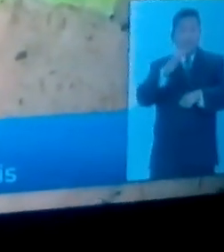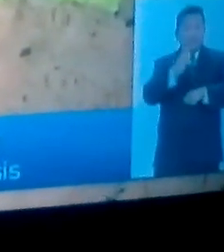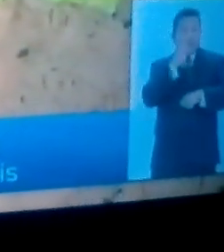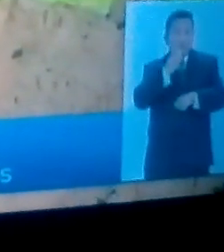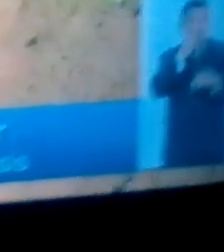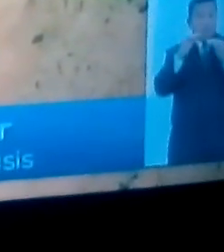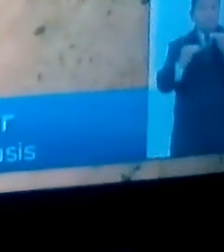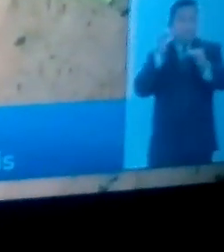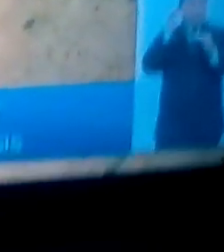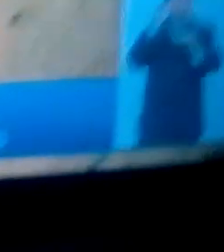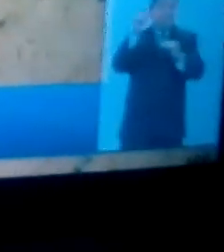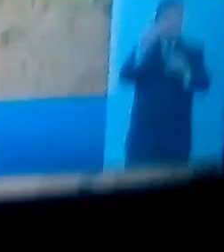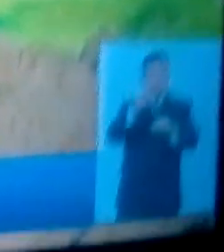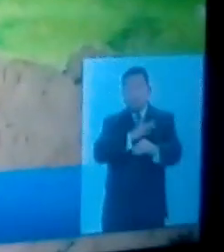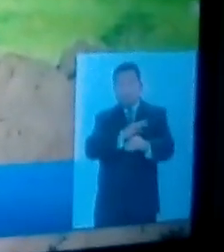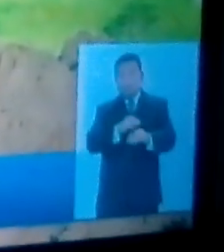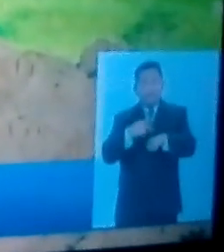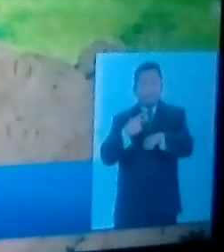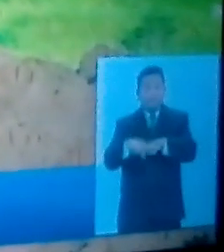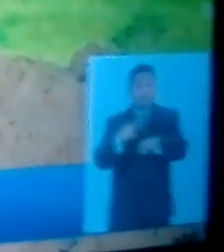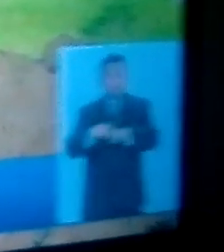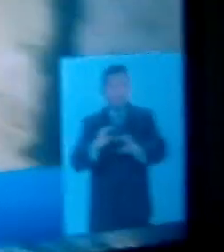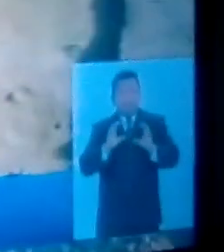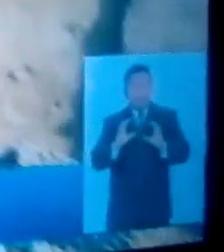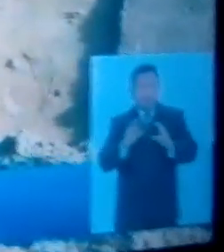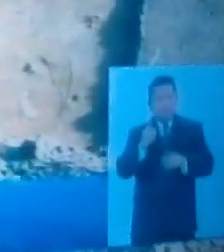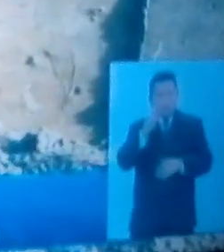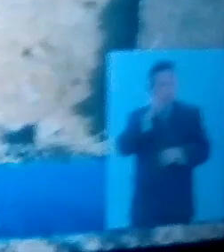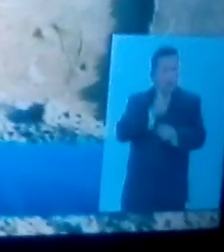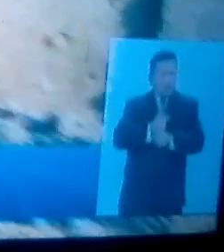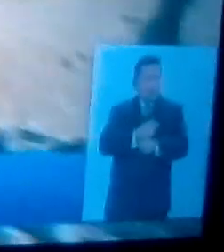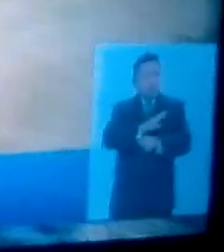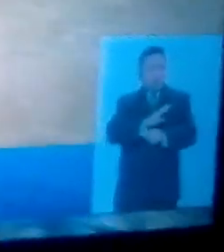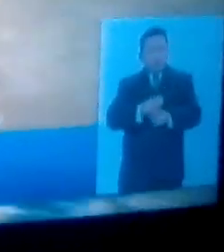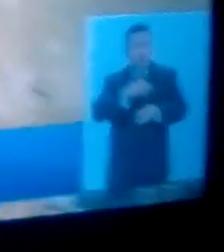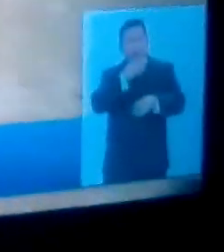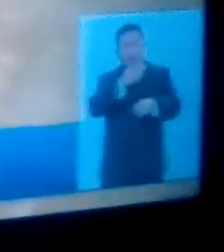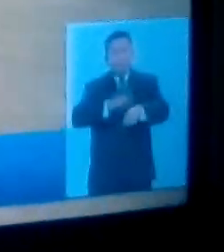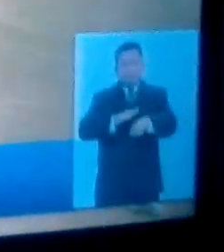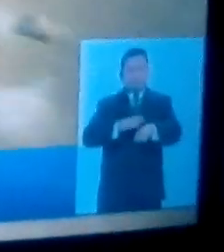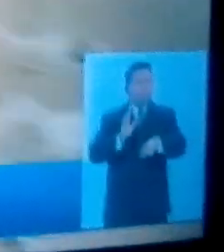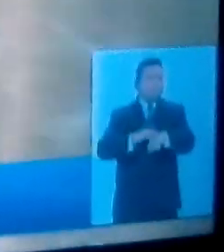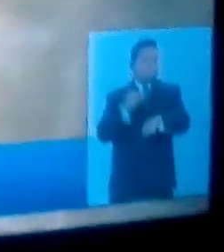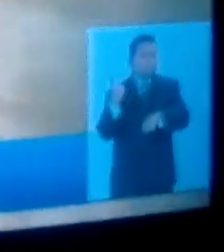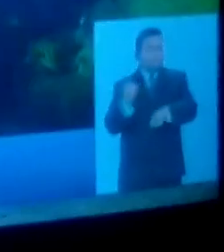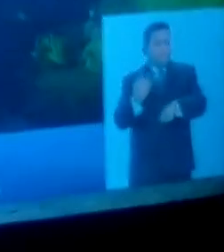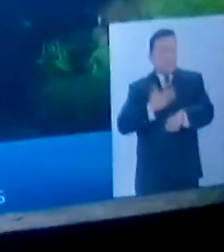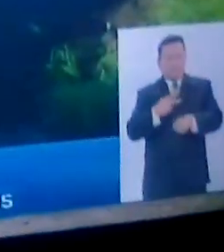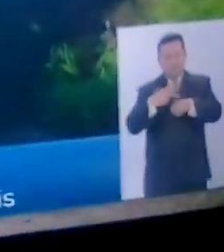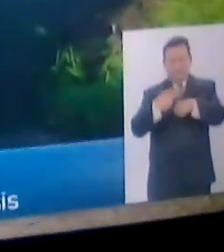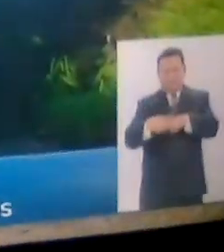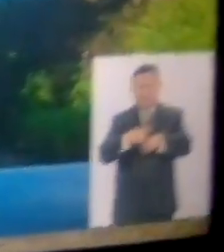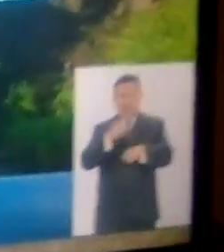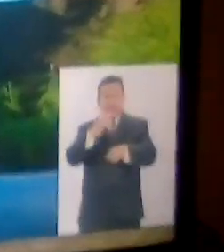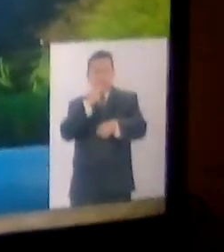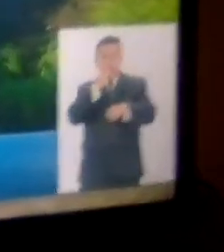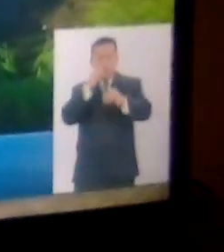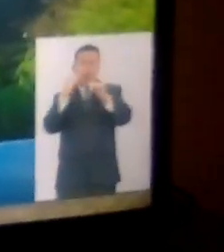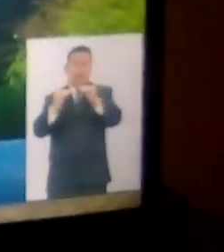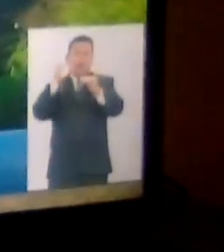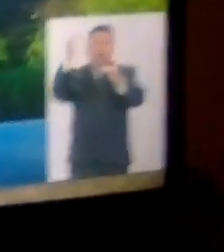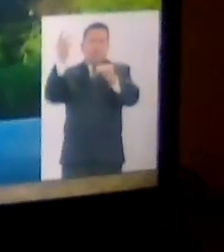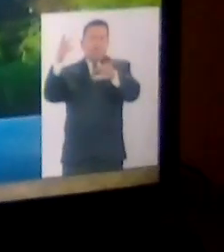del fraccionamiento en Campanarios. La escuela cuenta con una solicitud de atención y dictamen de riesgo por parte de las autoridades del puerto de Veracruz y de